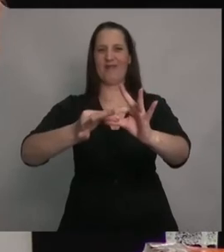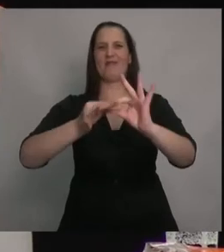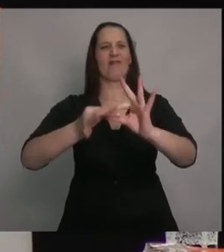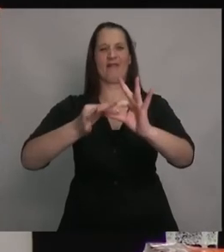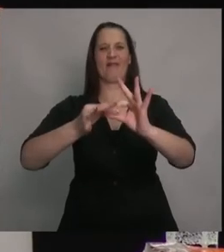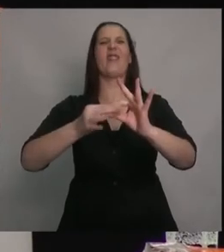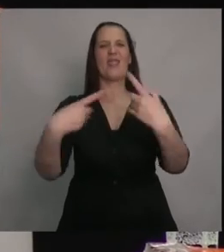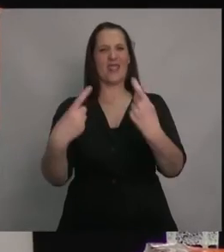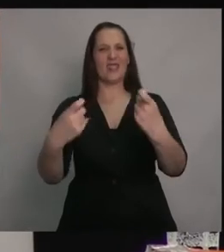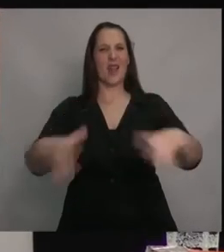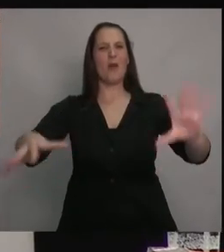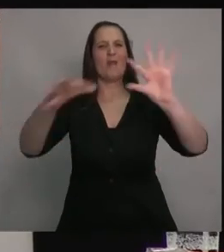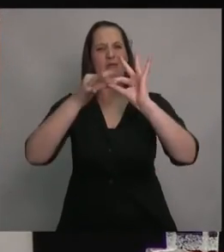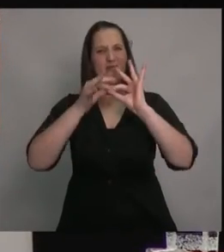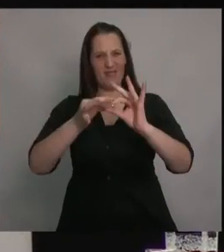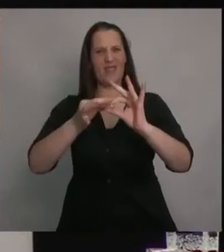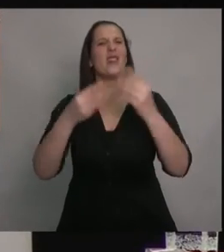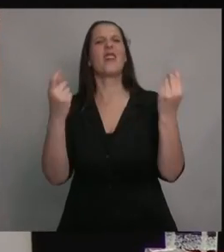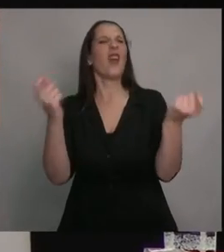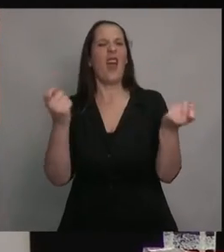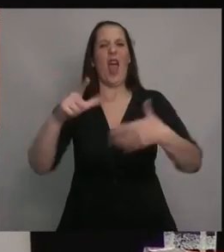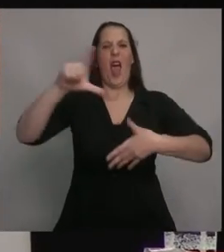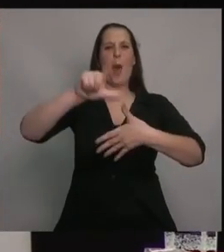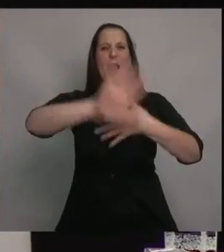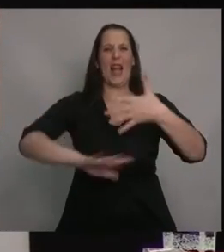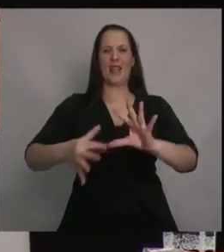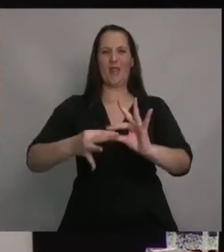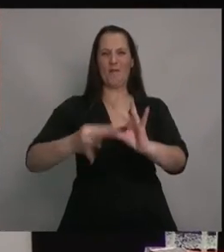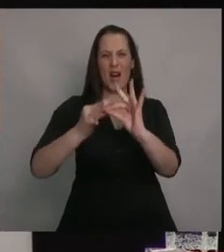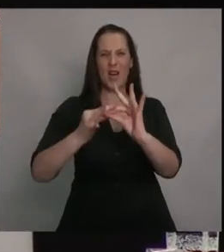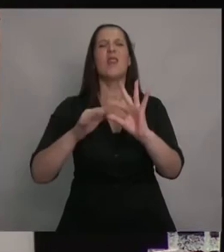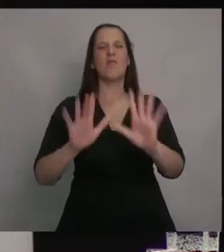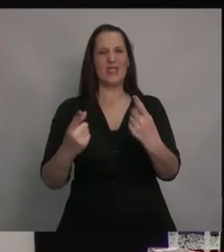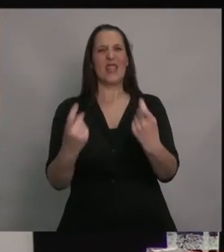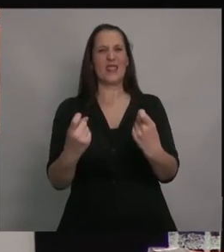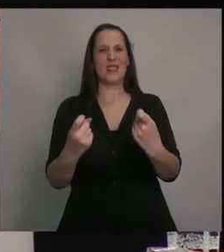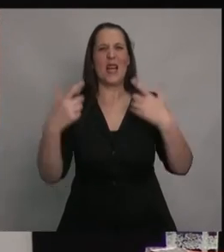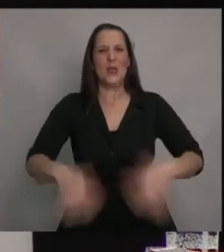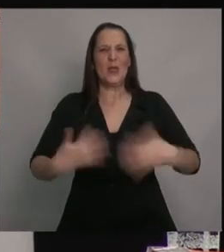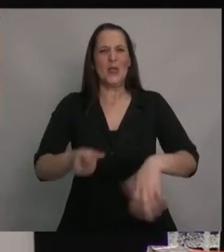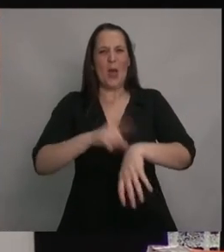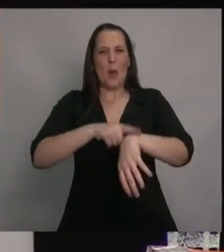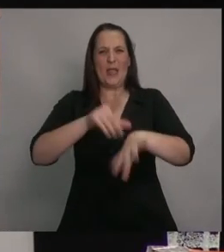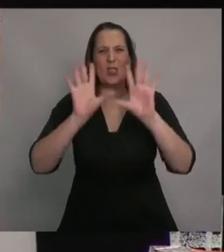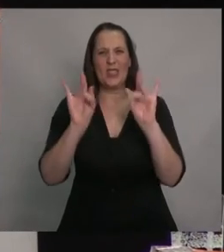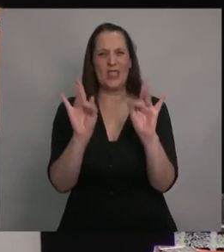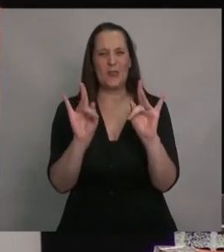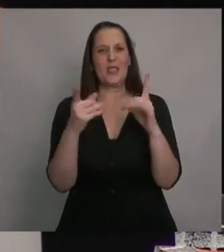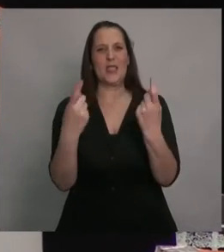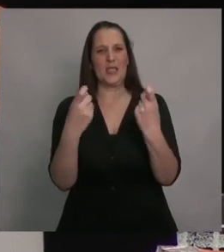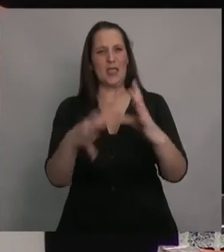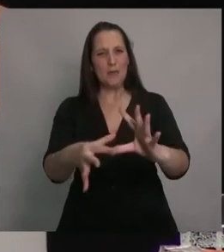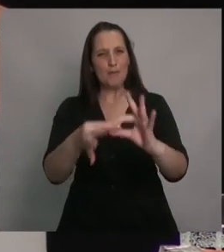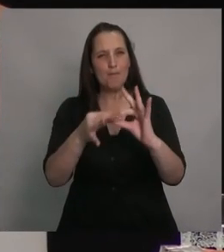que necesitamos los pueblos de América Latina en estos momentos tan difíciles que vivimos. Por